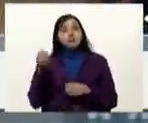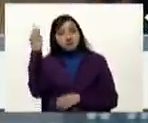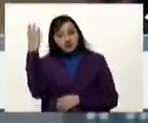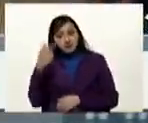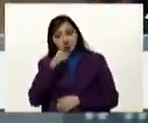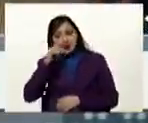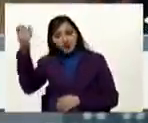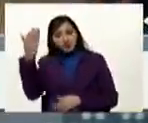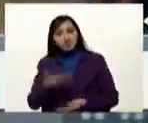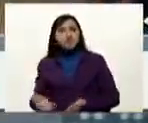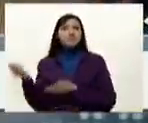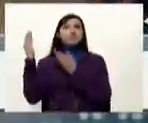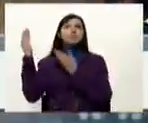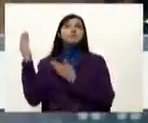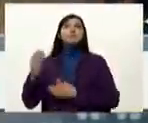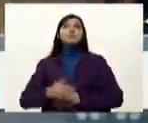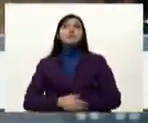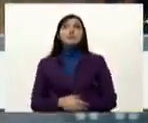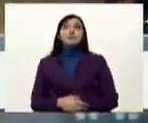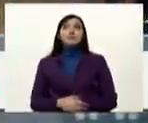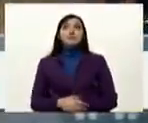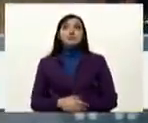presidente.